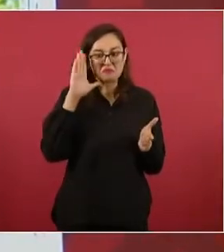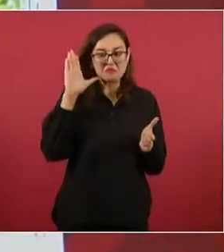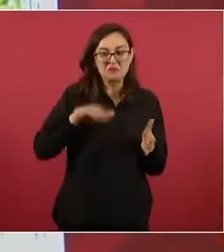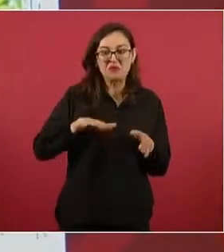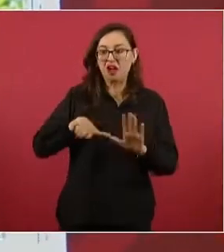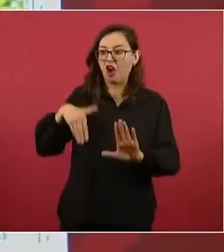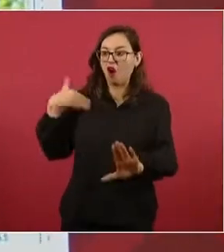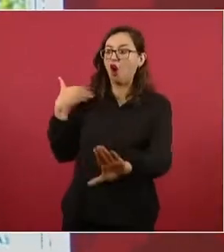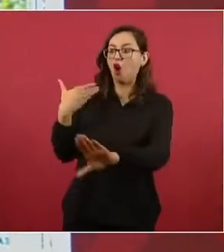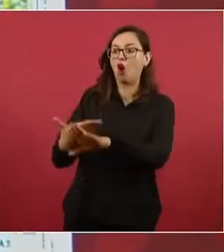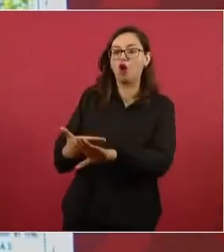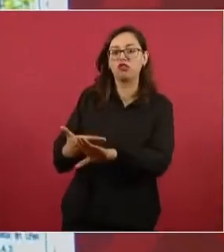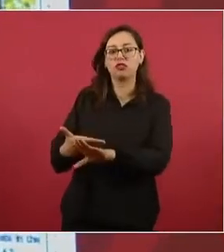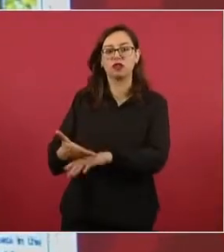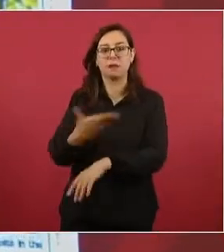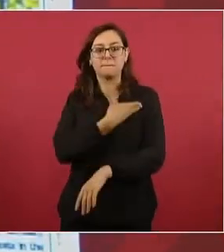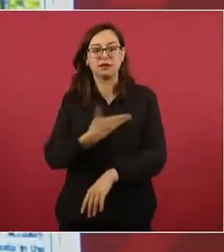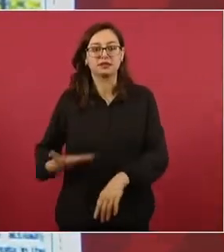Francisco I. Madero,